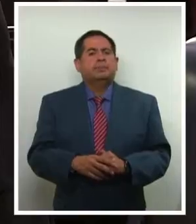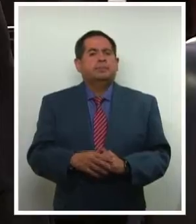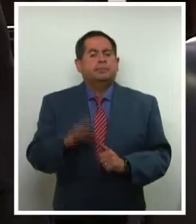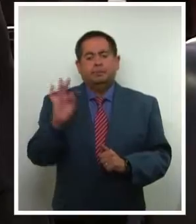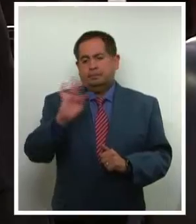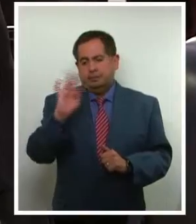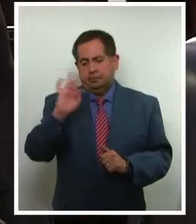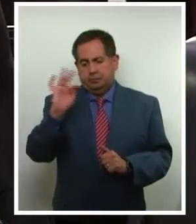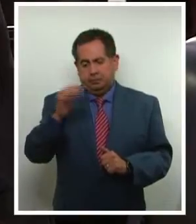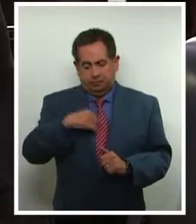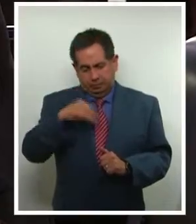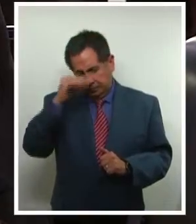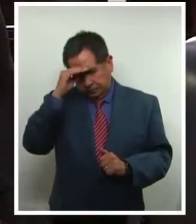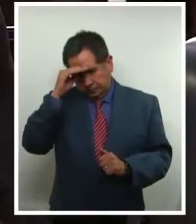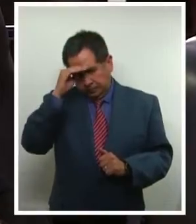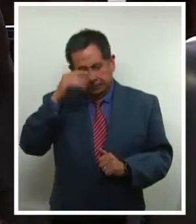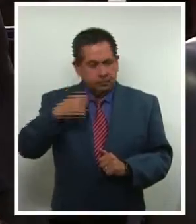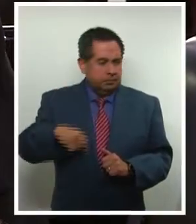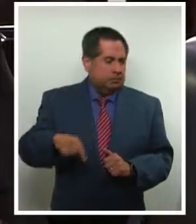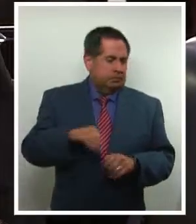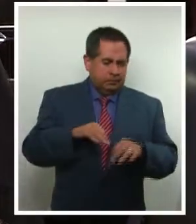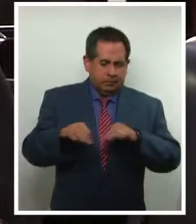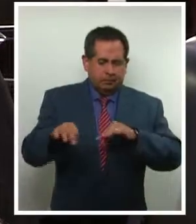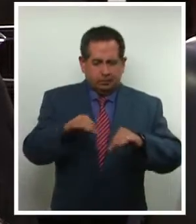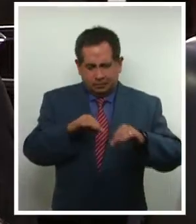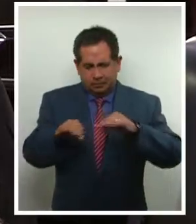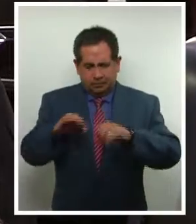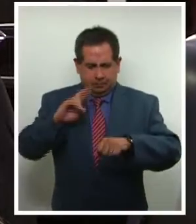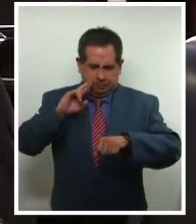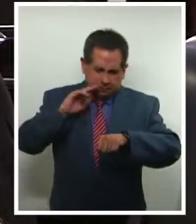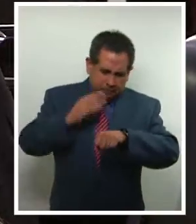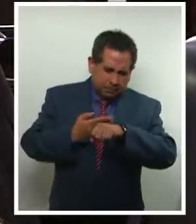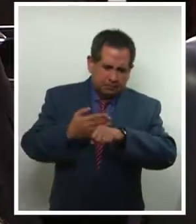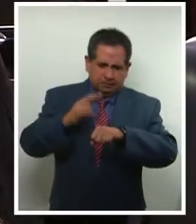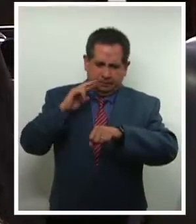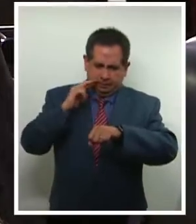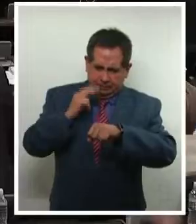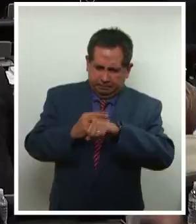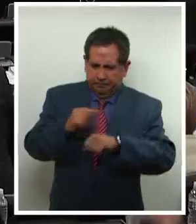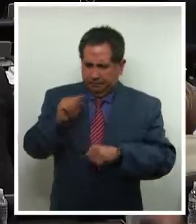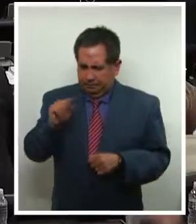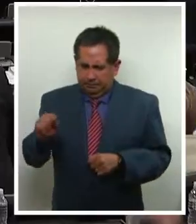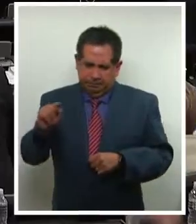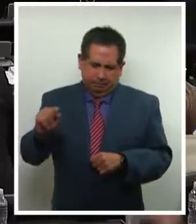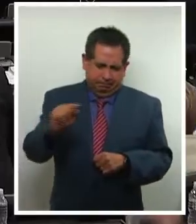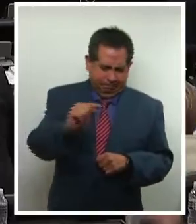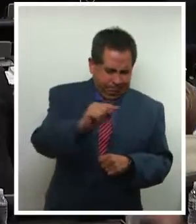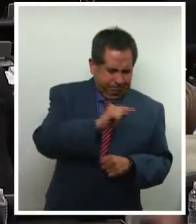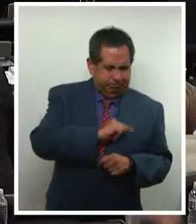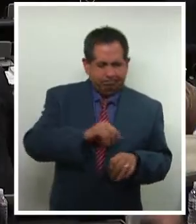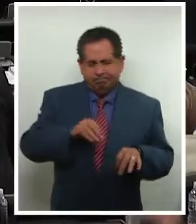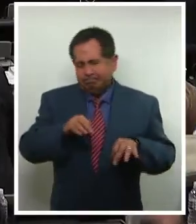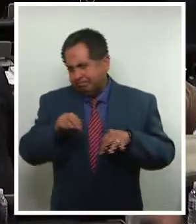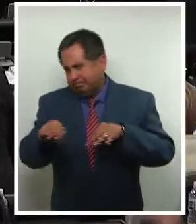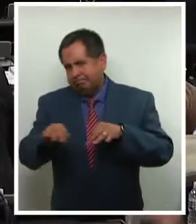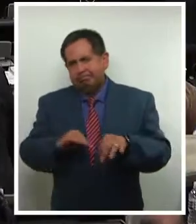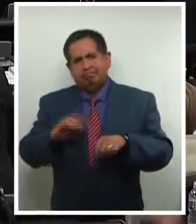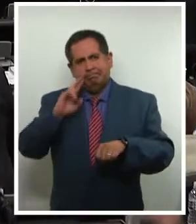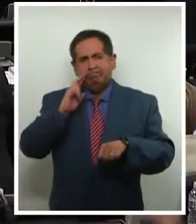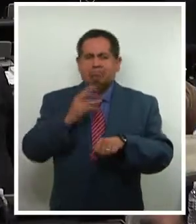la forma en que hemos trabajado con tanto sentido de responsabilidad que nos ha llevado a este momento